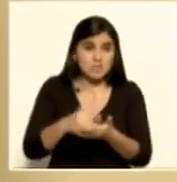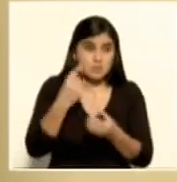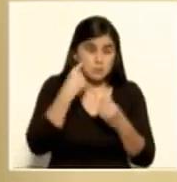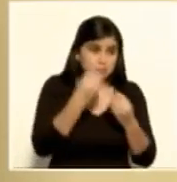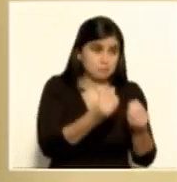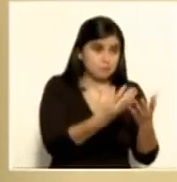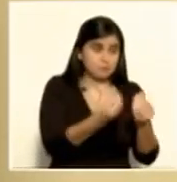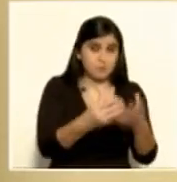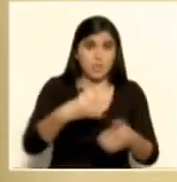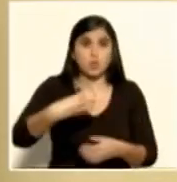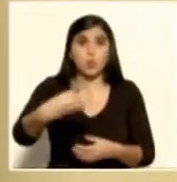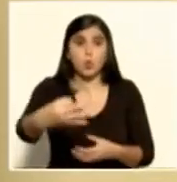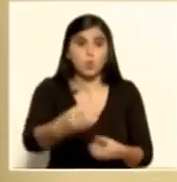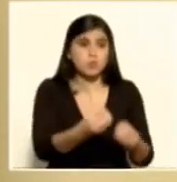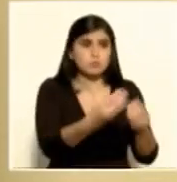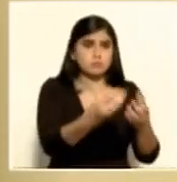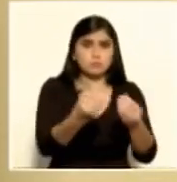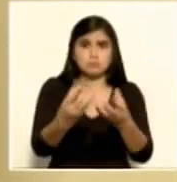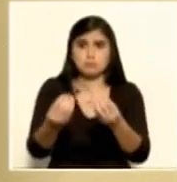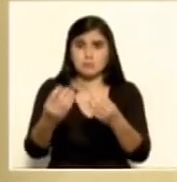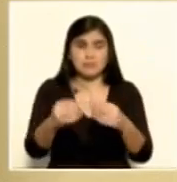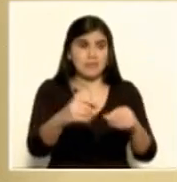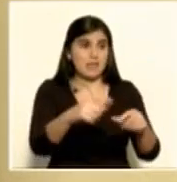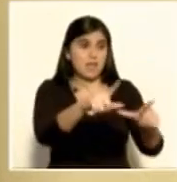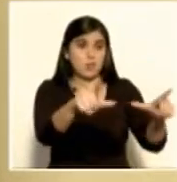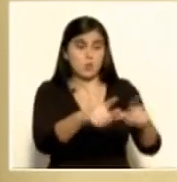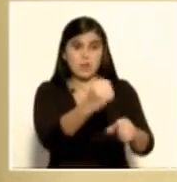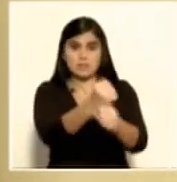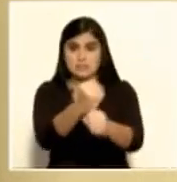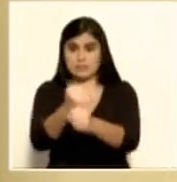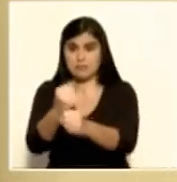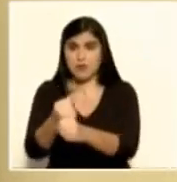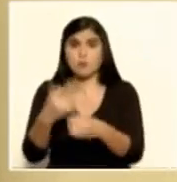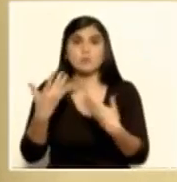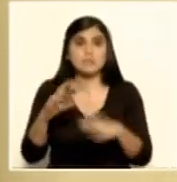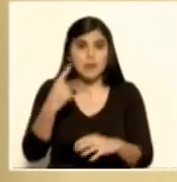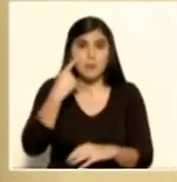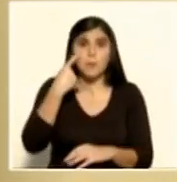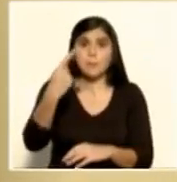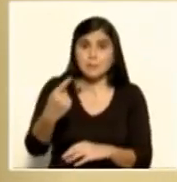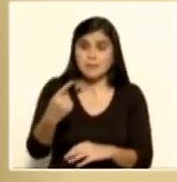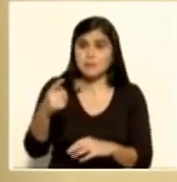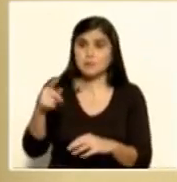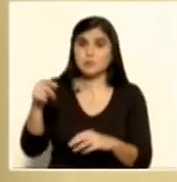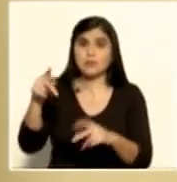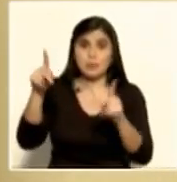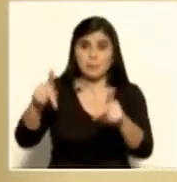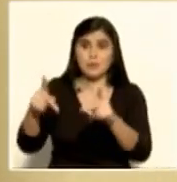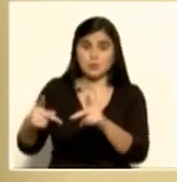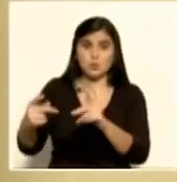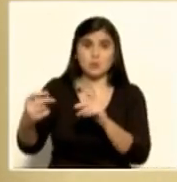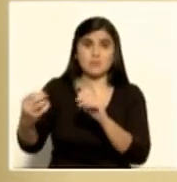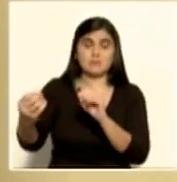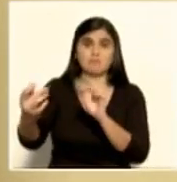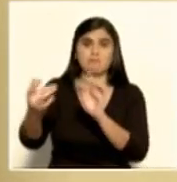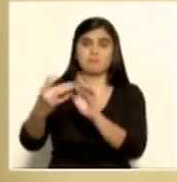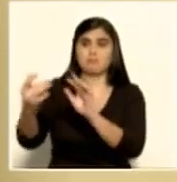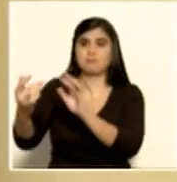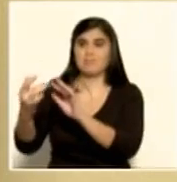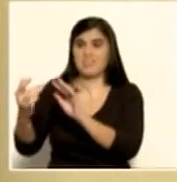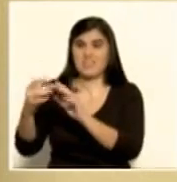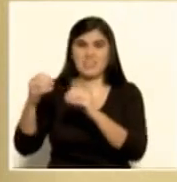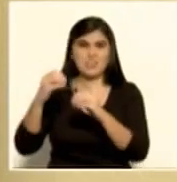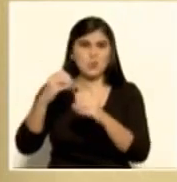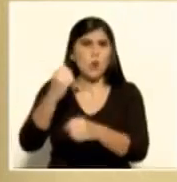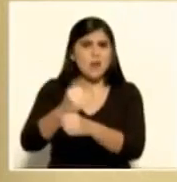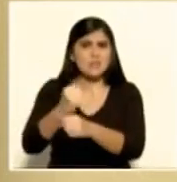presentan incluso más en lugares de trabajo. Ya estamos viendo personas que se infectan en los lugares de trabajo. Esto, cada